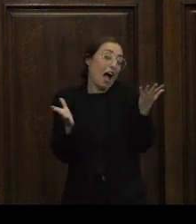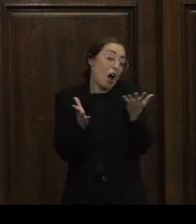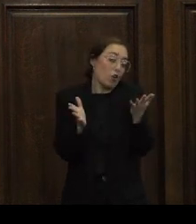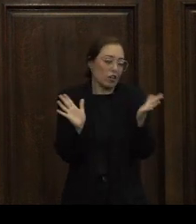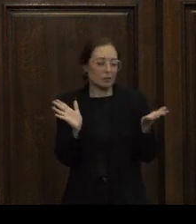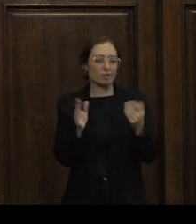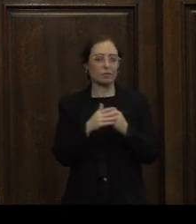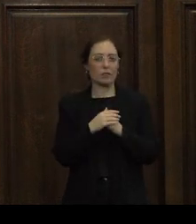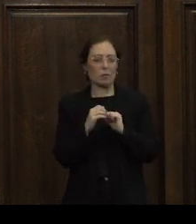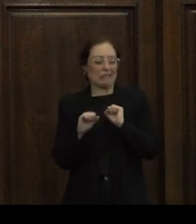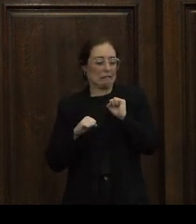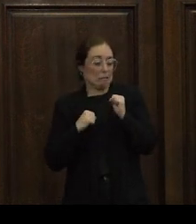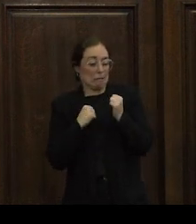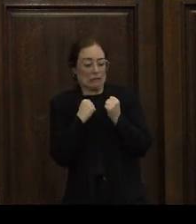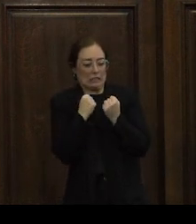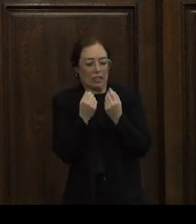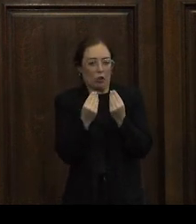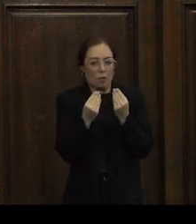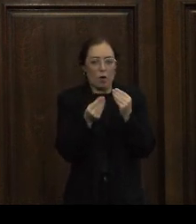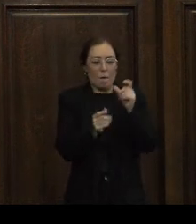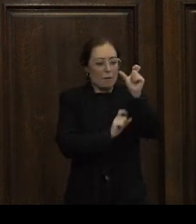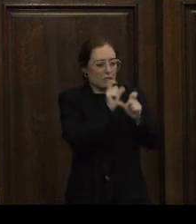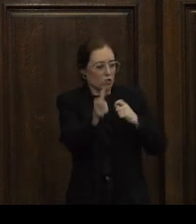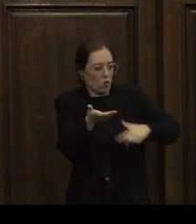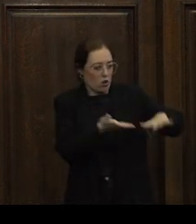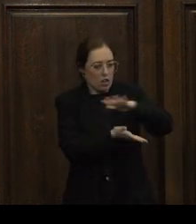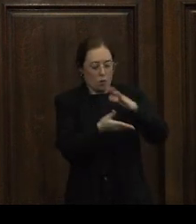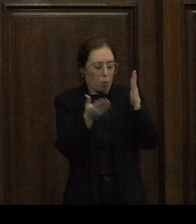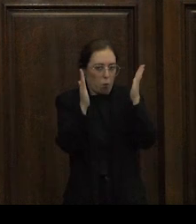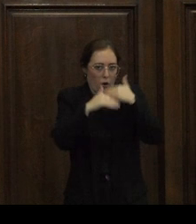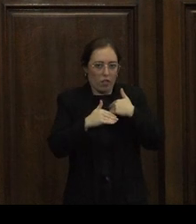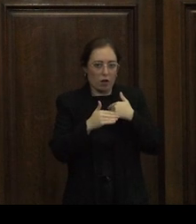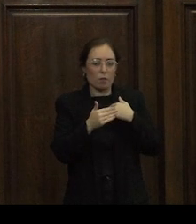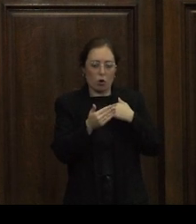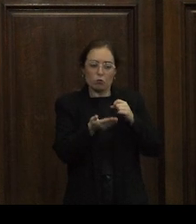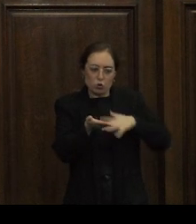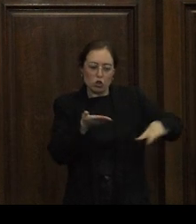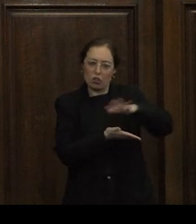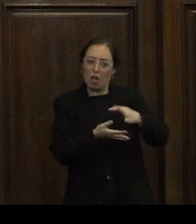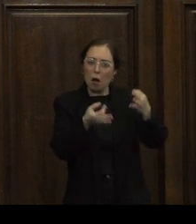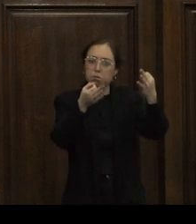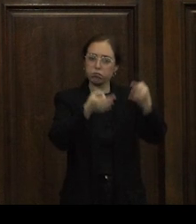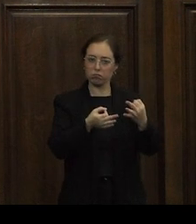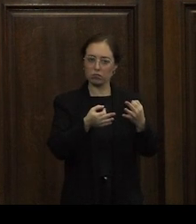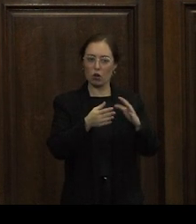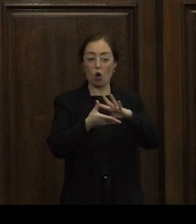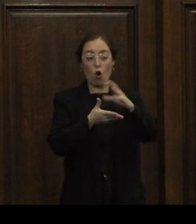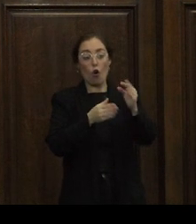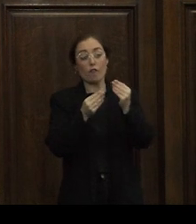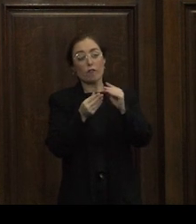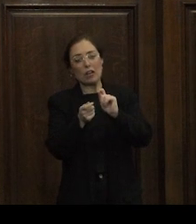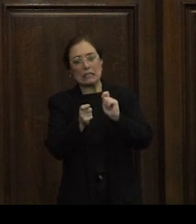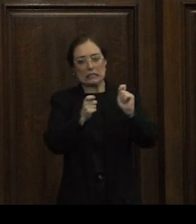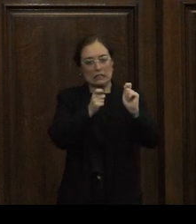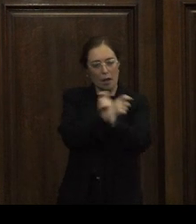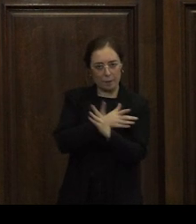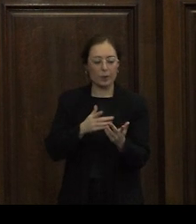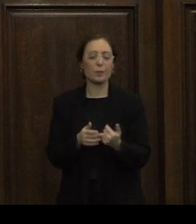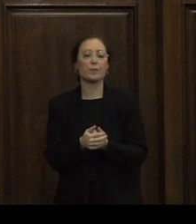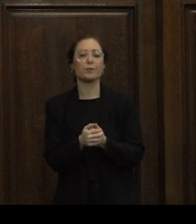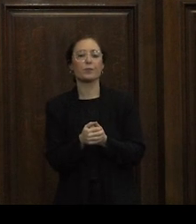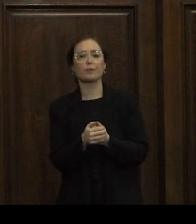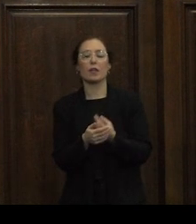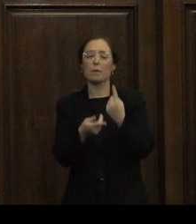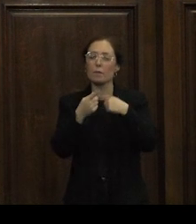malestar de la incivilización, con el mismo subtítulo, o de cierta incivilización.